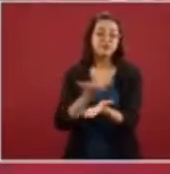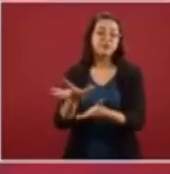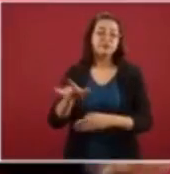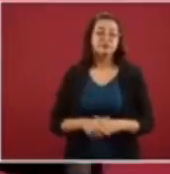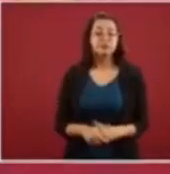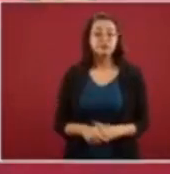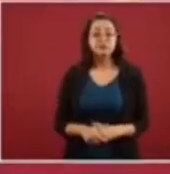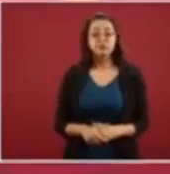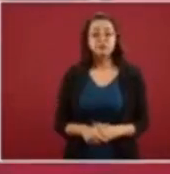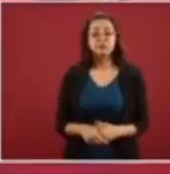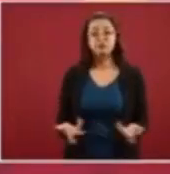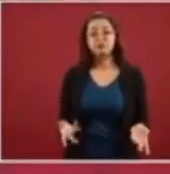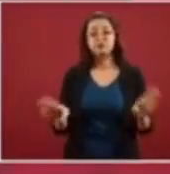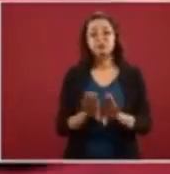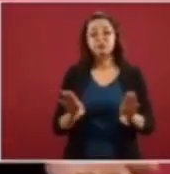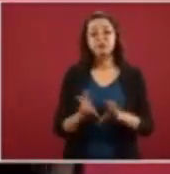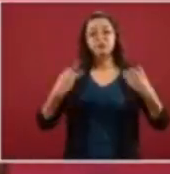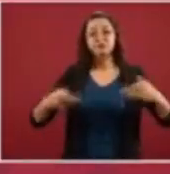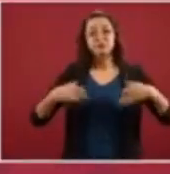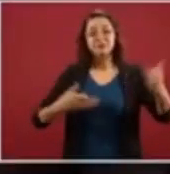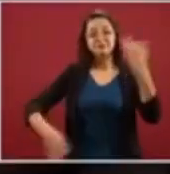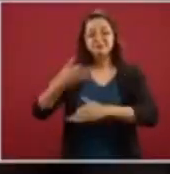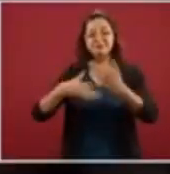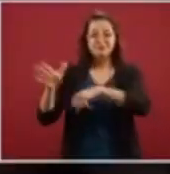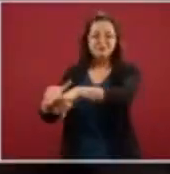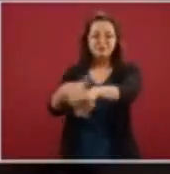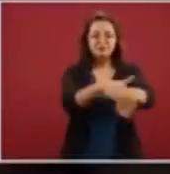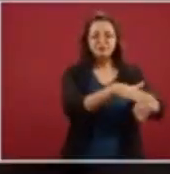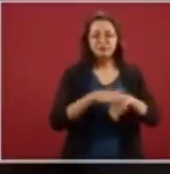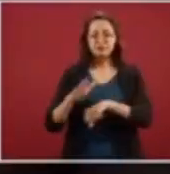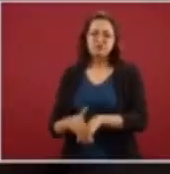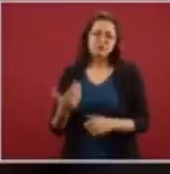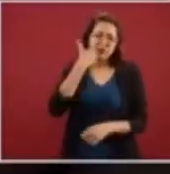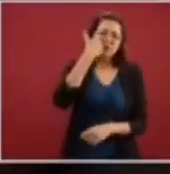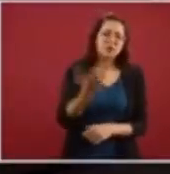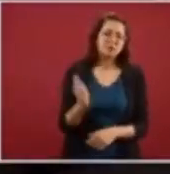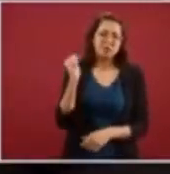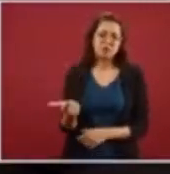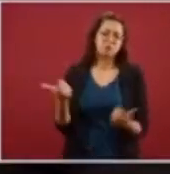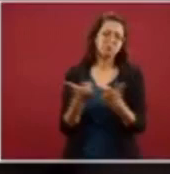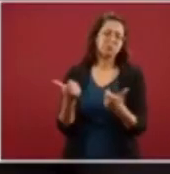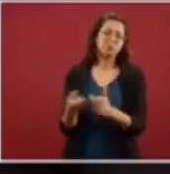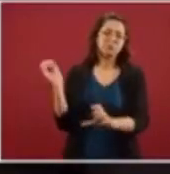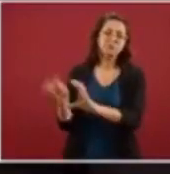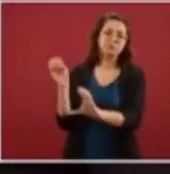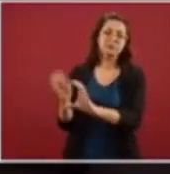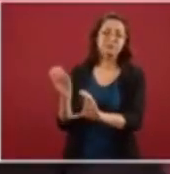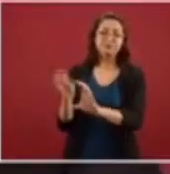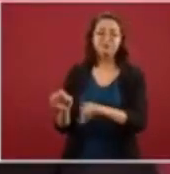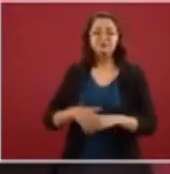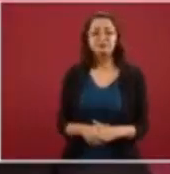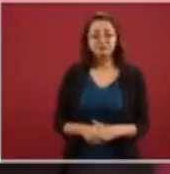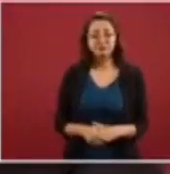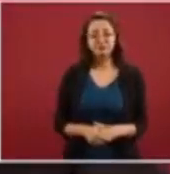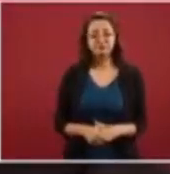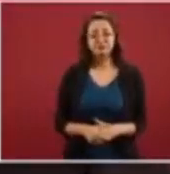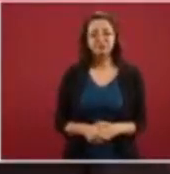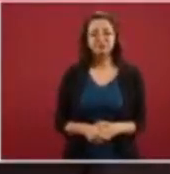es pidiéndole a todos los que puedan hacerlo que voluntariamente cooperen, no